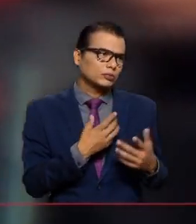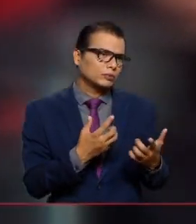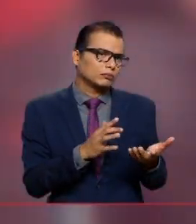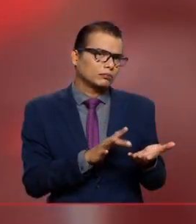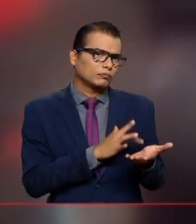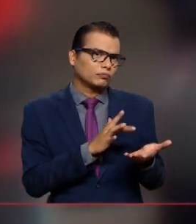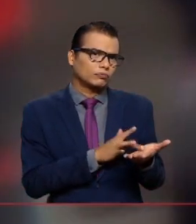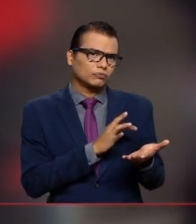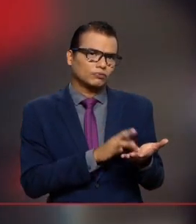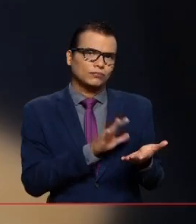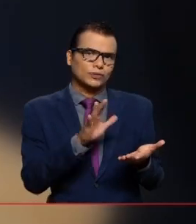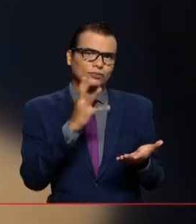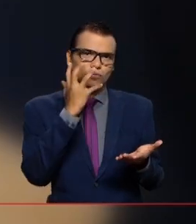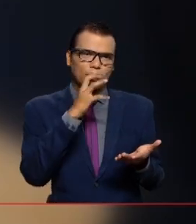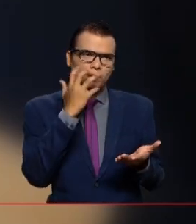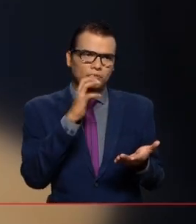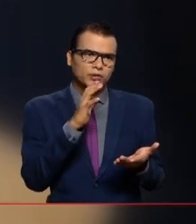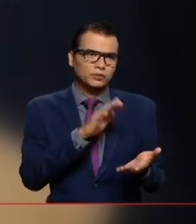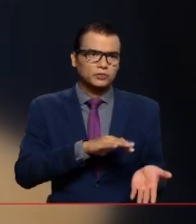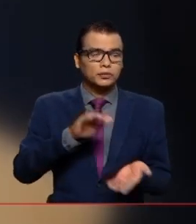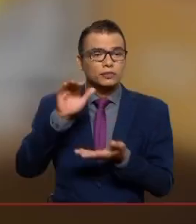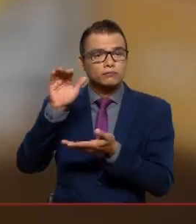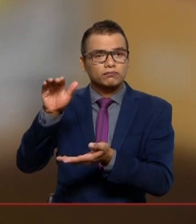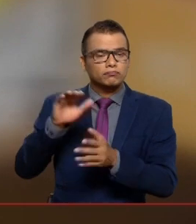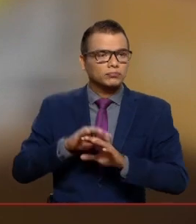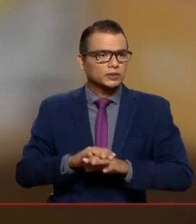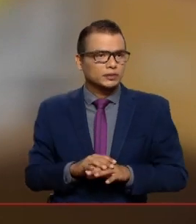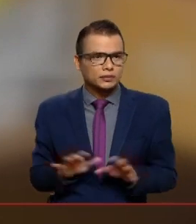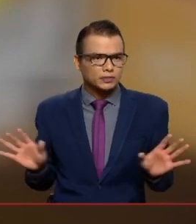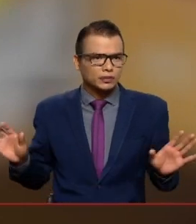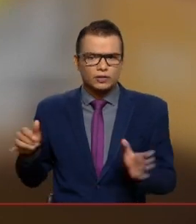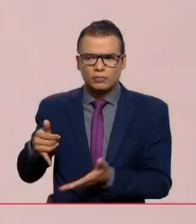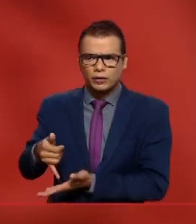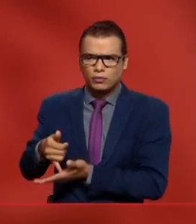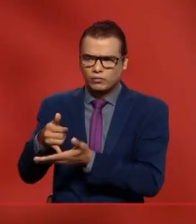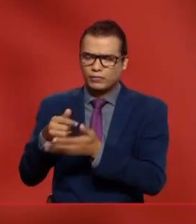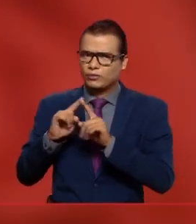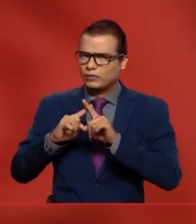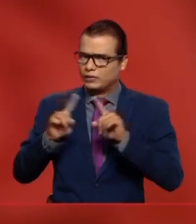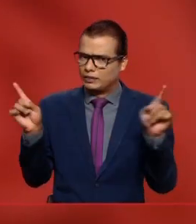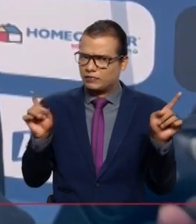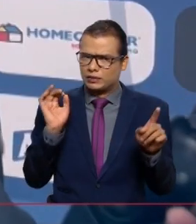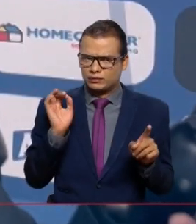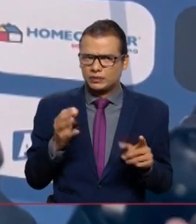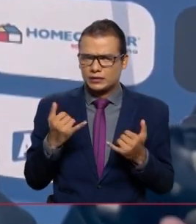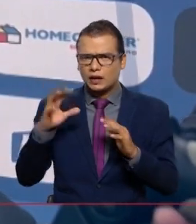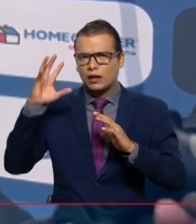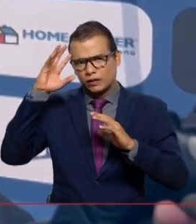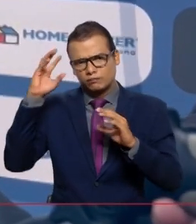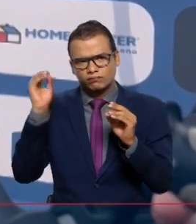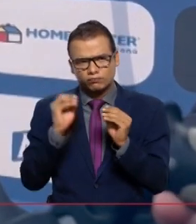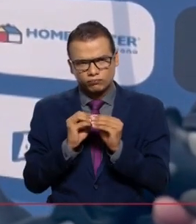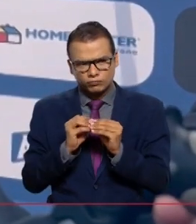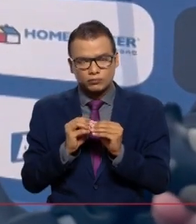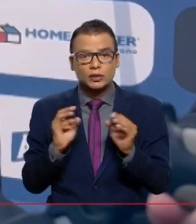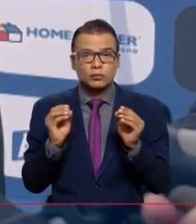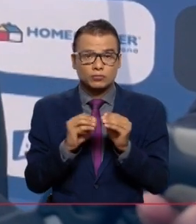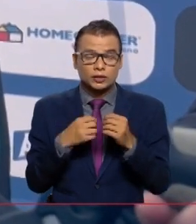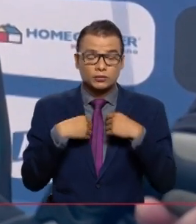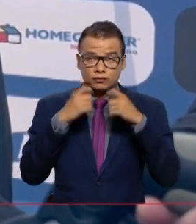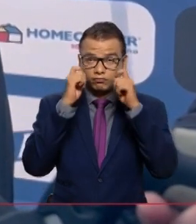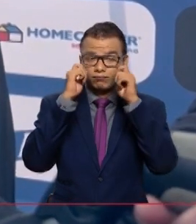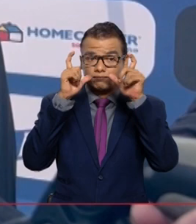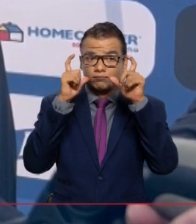iPad. Entonces, fue un regalo. Los premios ya están hablados. Y la otra, yo sí quedé sorprendido con